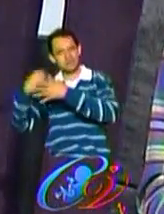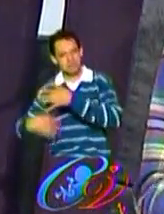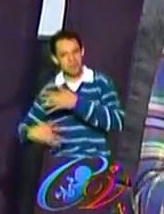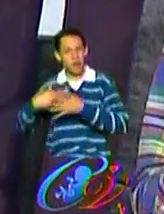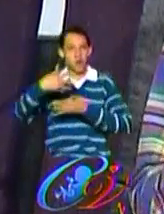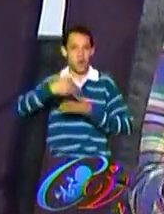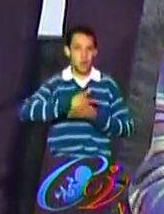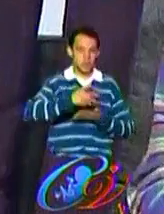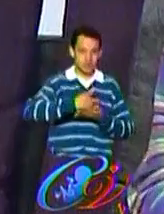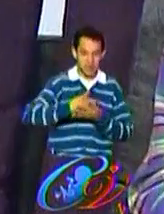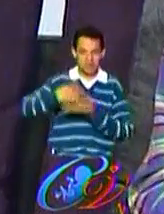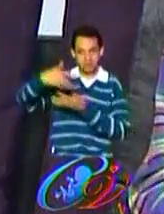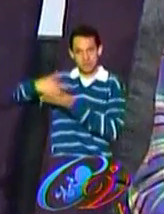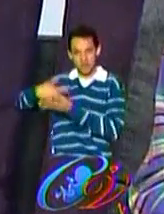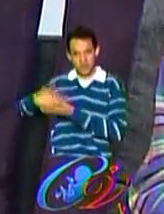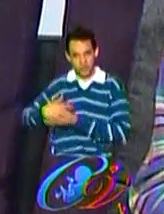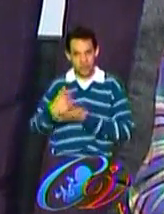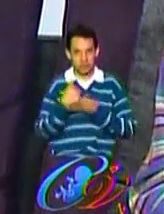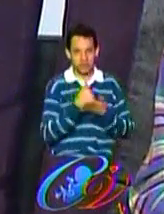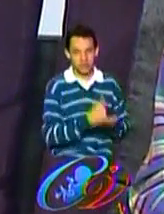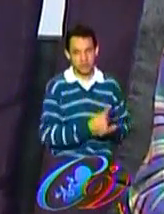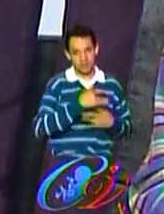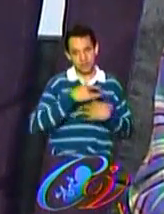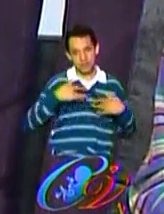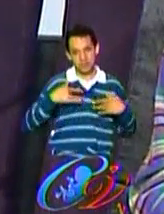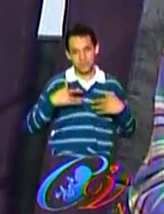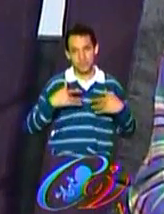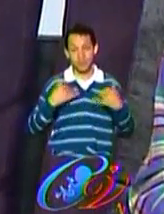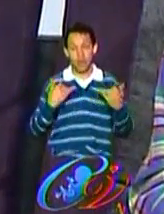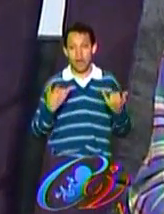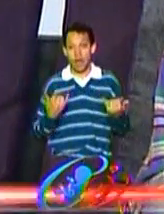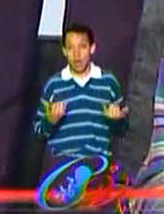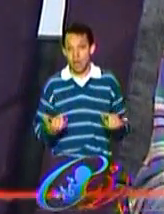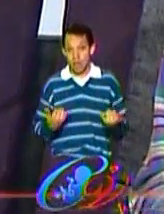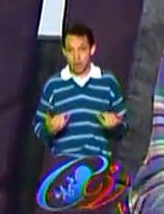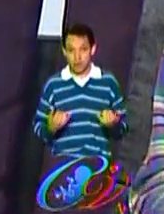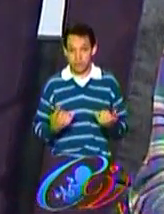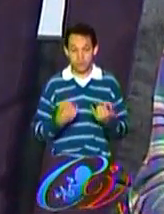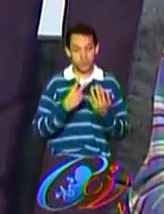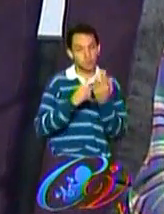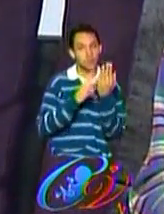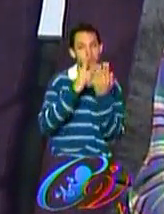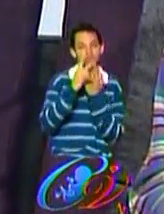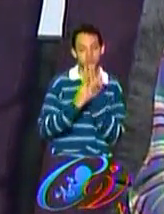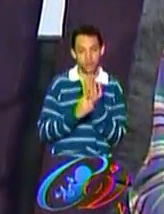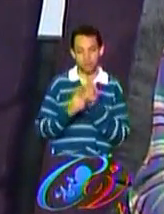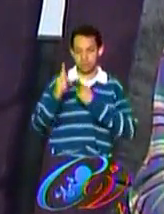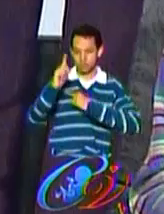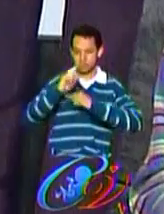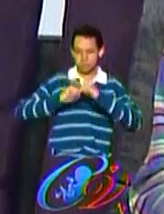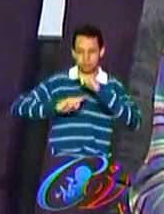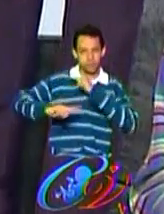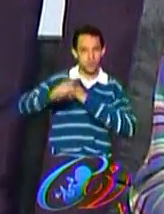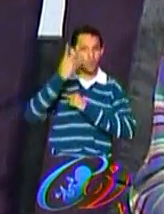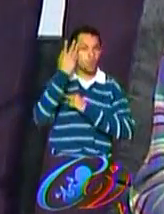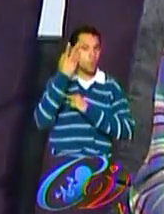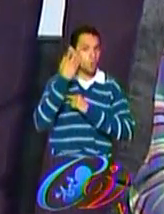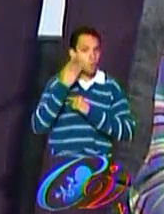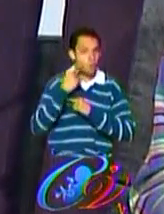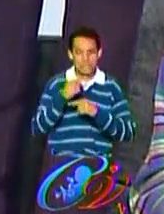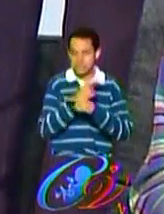que tratamos de dar para bien de la salud. Este es un programa que cada día trata